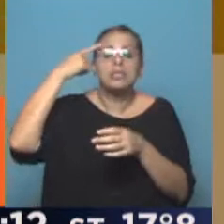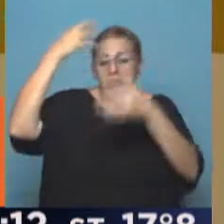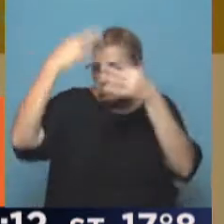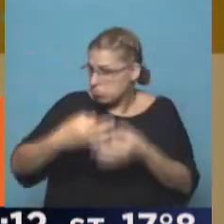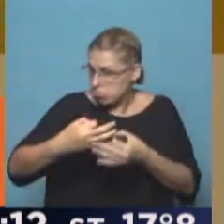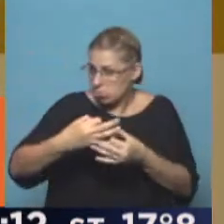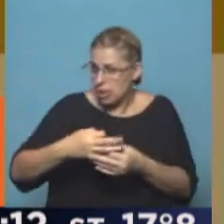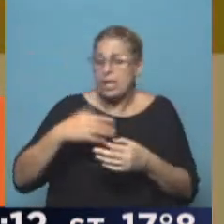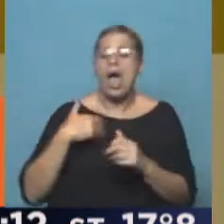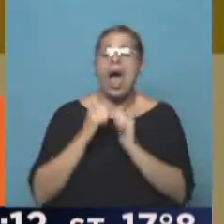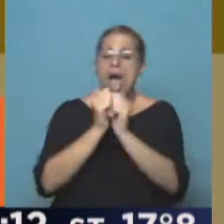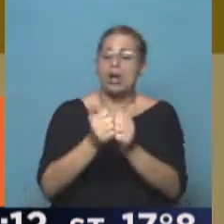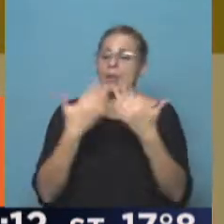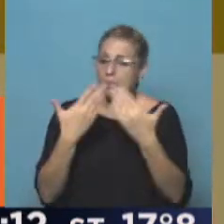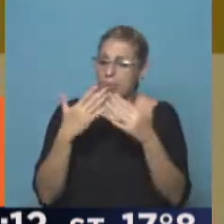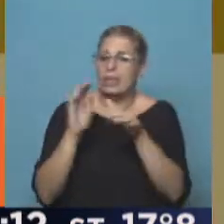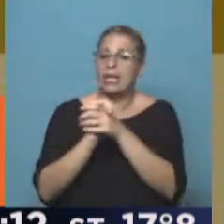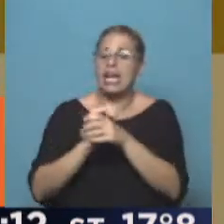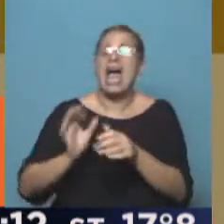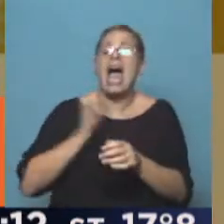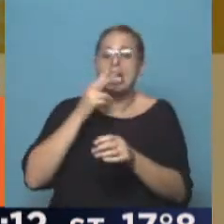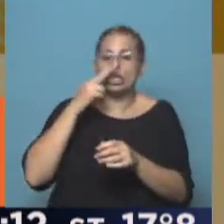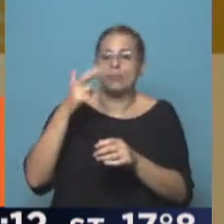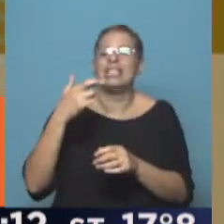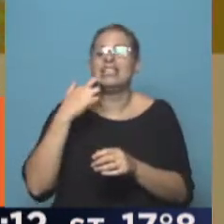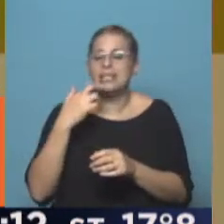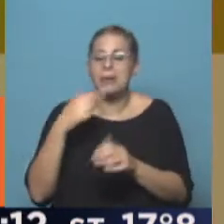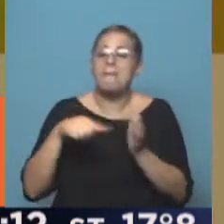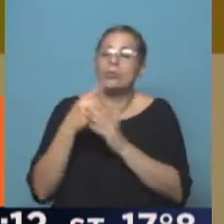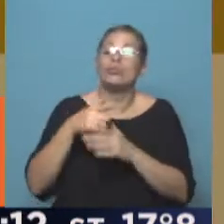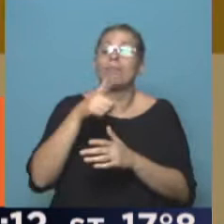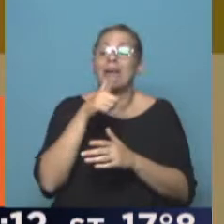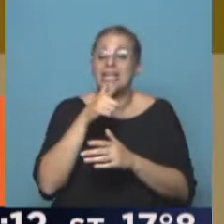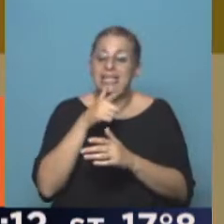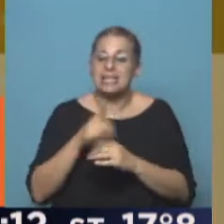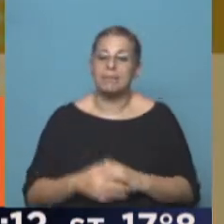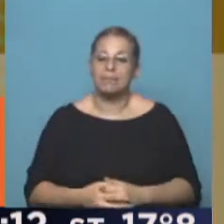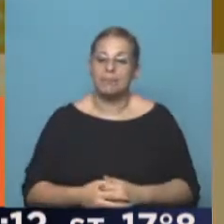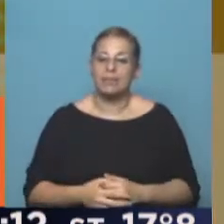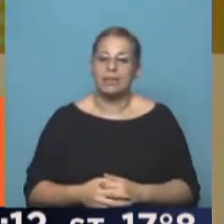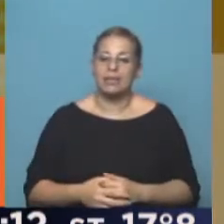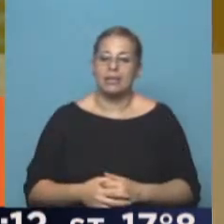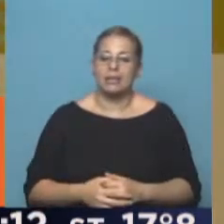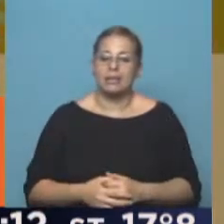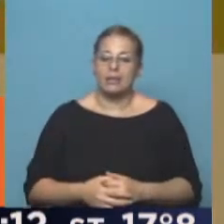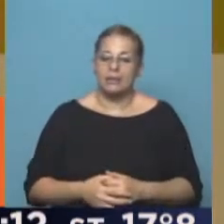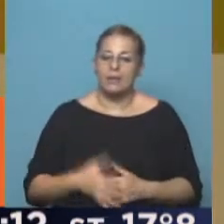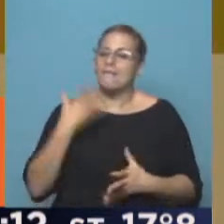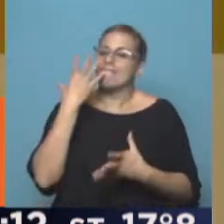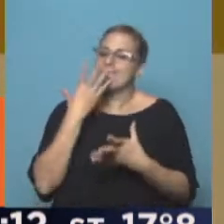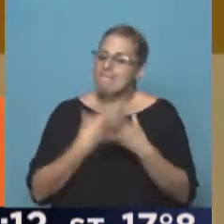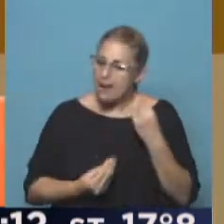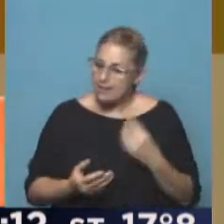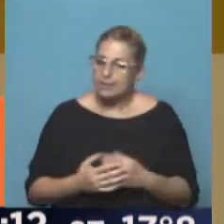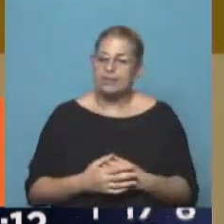estamos dispuestos a acompañar los radicales en el 2019 pero nos parece que es muy distorsivo esté muy